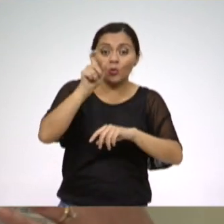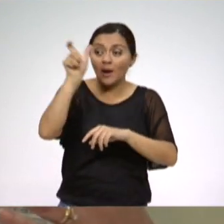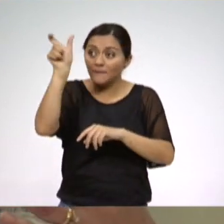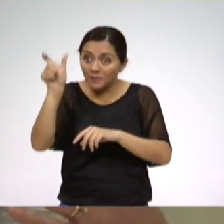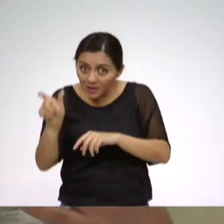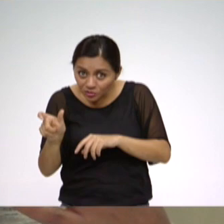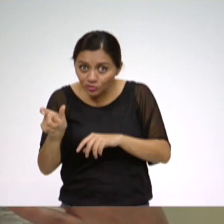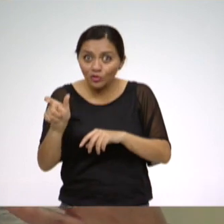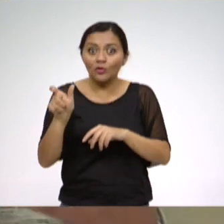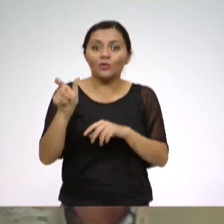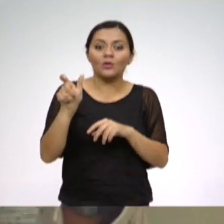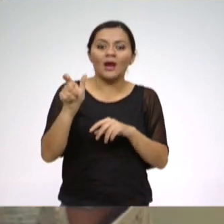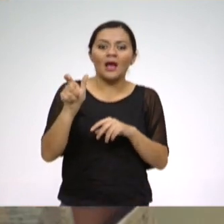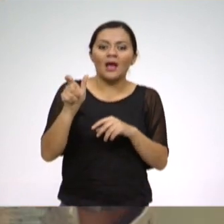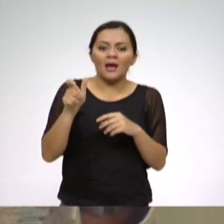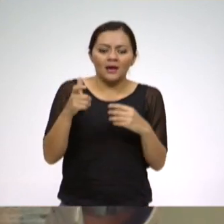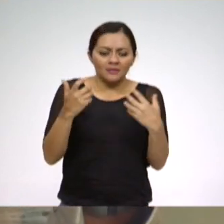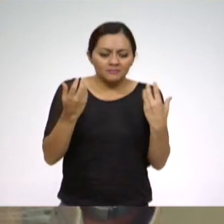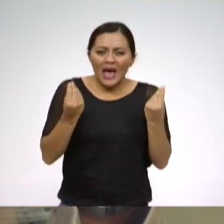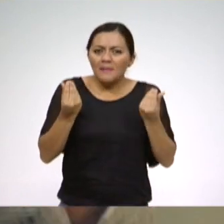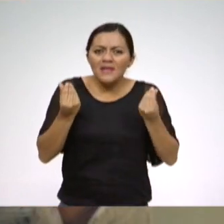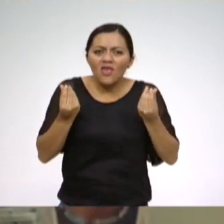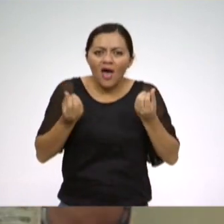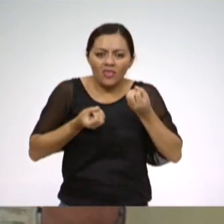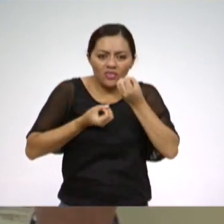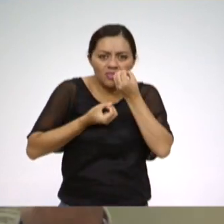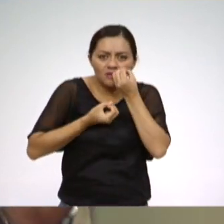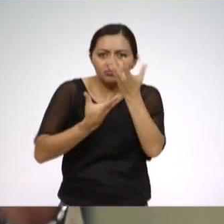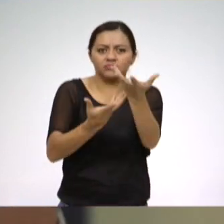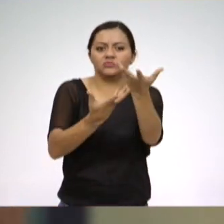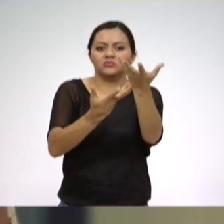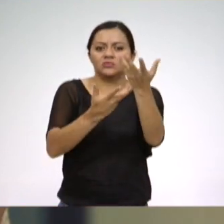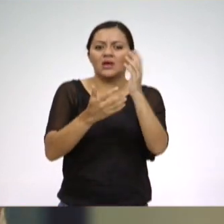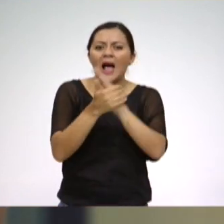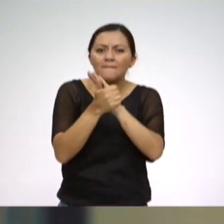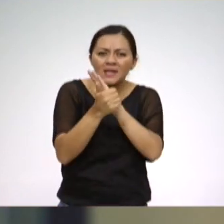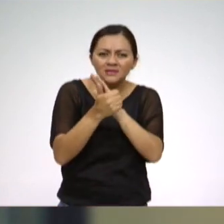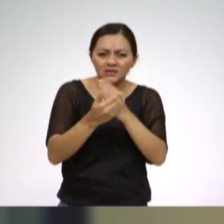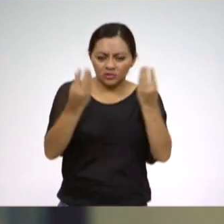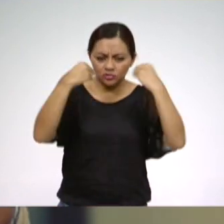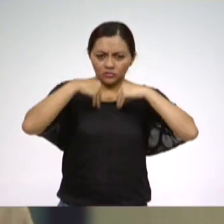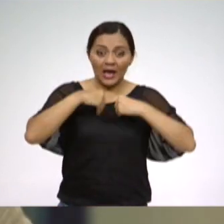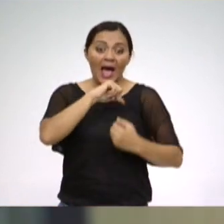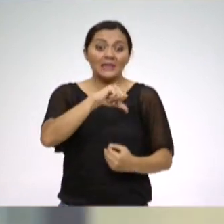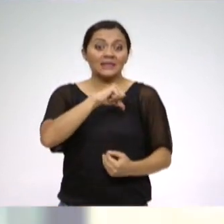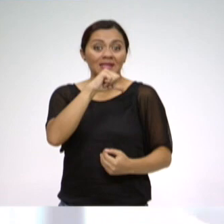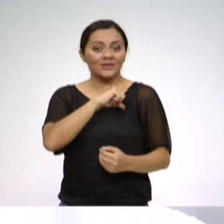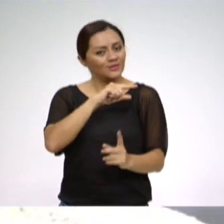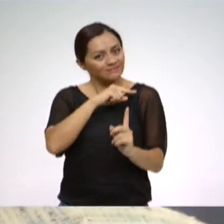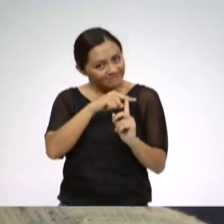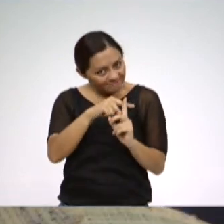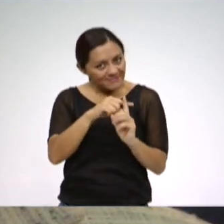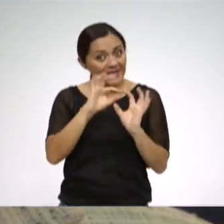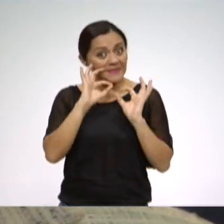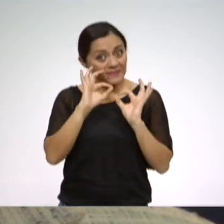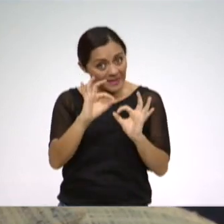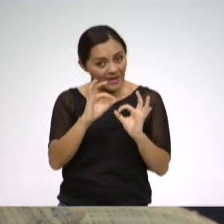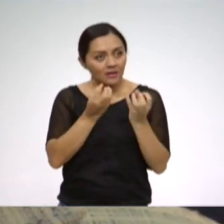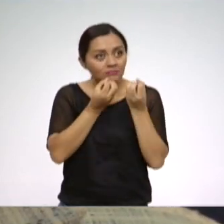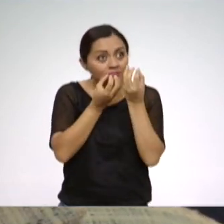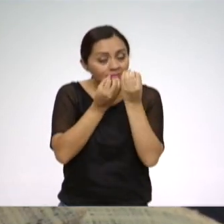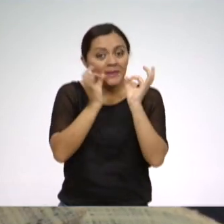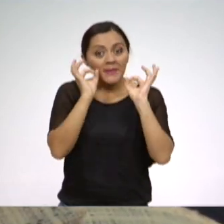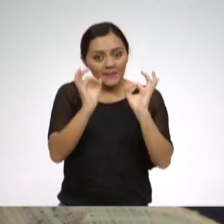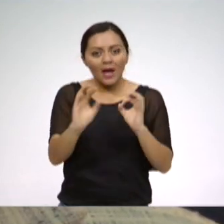realmente tenga toda la capacitación, pero más que nada la actitud, que garantice la